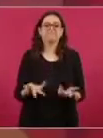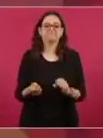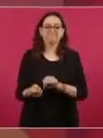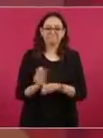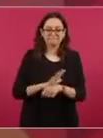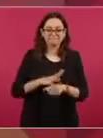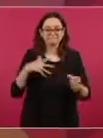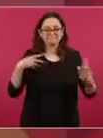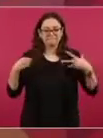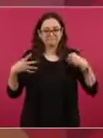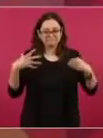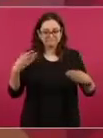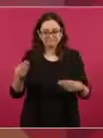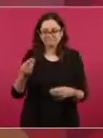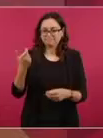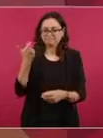pandemia,